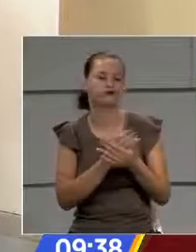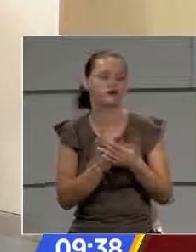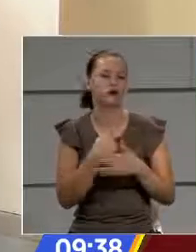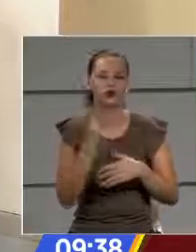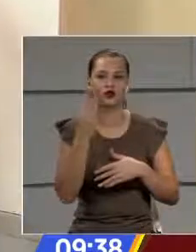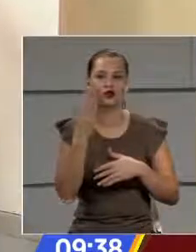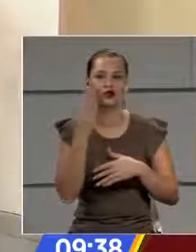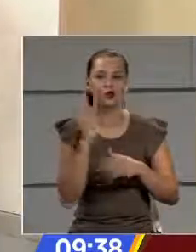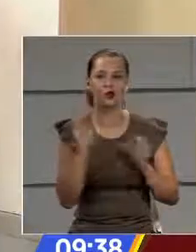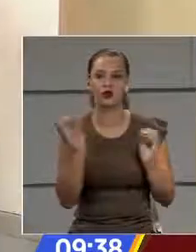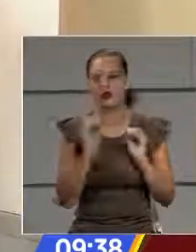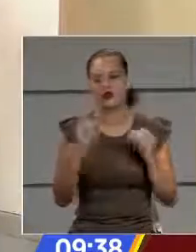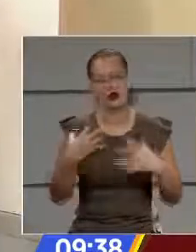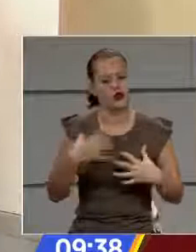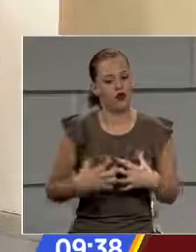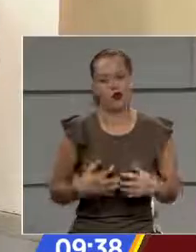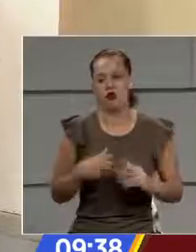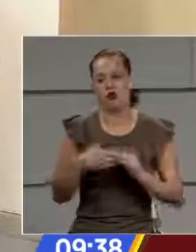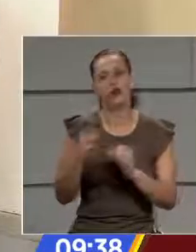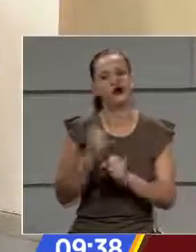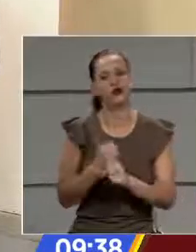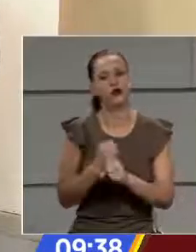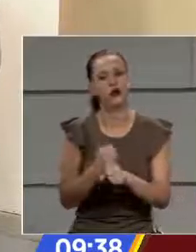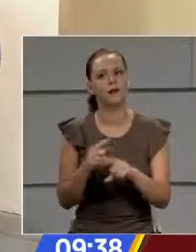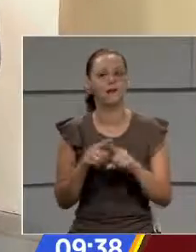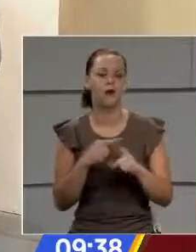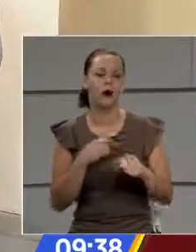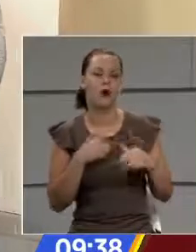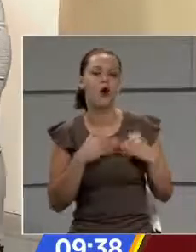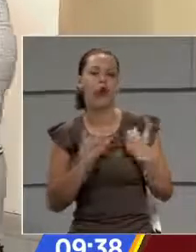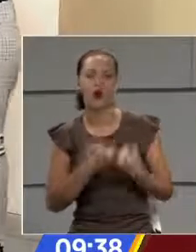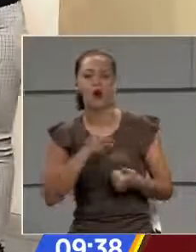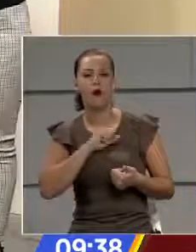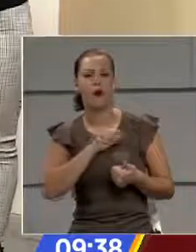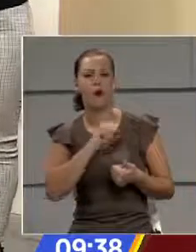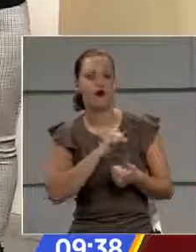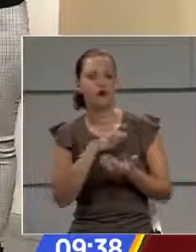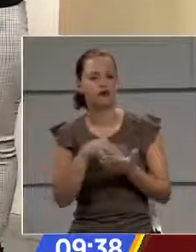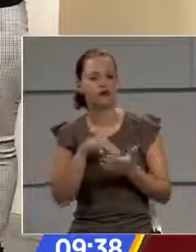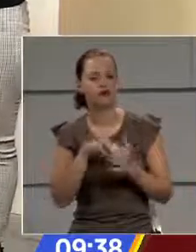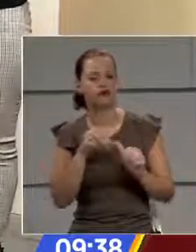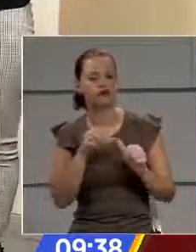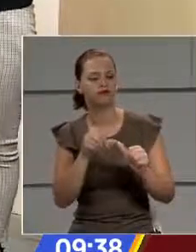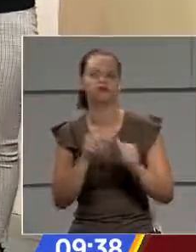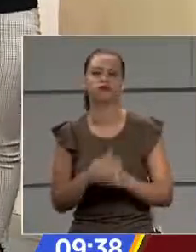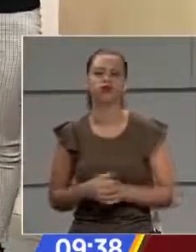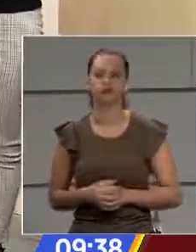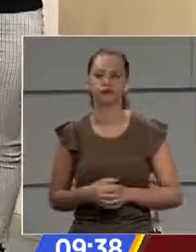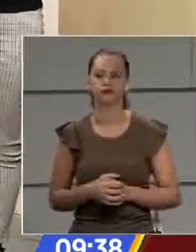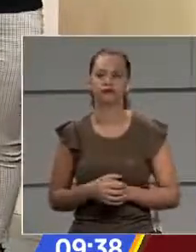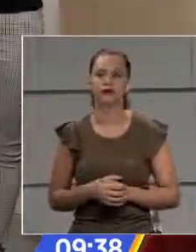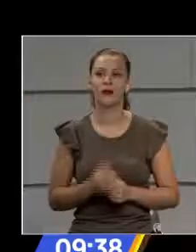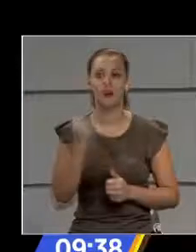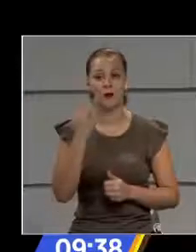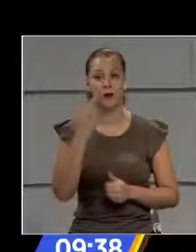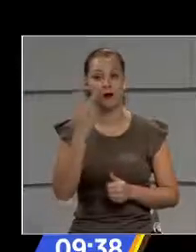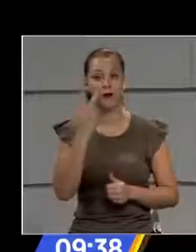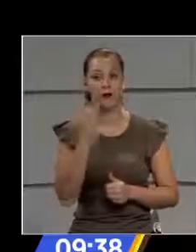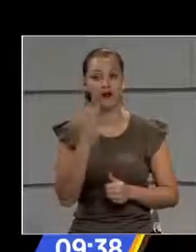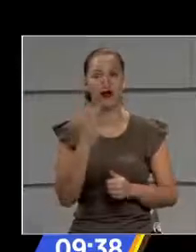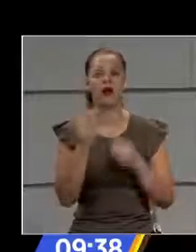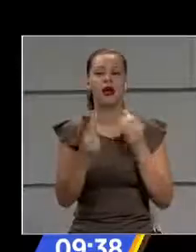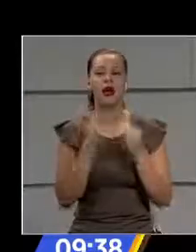creo que ningún órgano para, pero se detiene. Pero ese corazón es el que nos sostiene. Muy bien. Vivos. Vamos a ver entonces qué